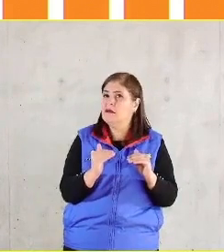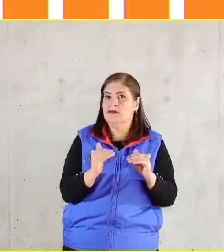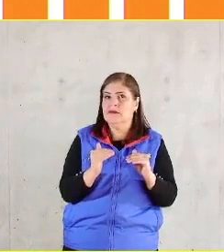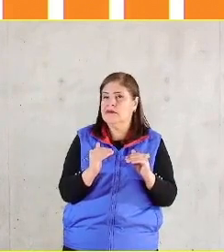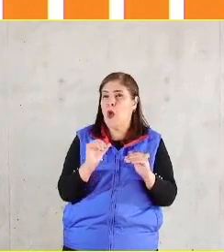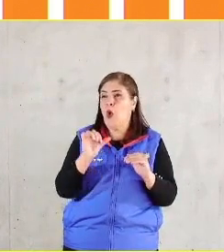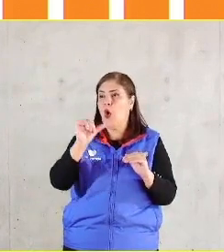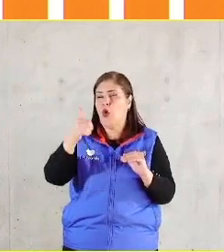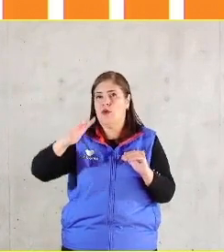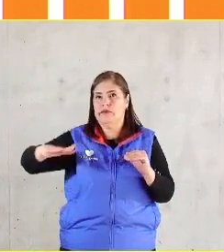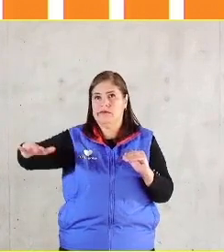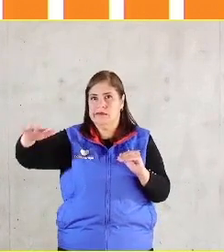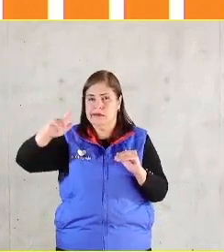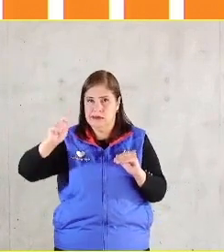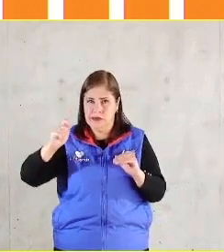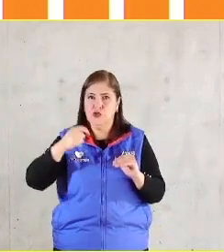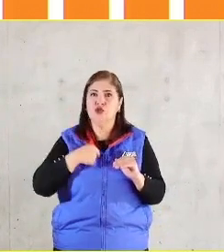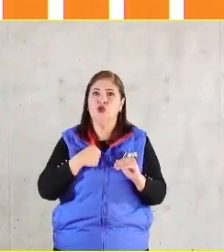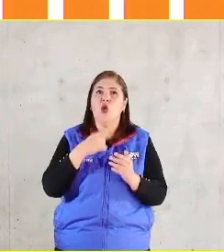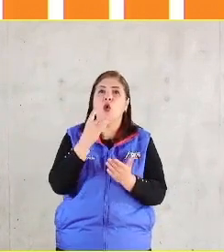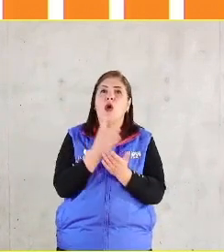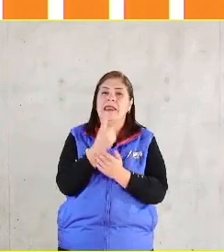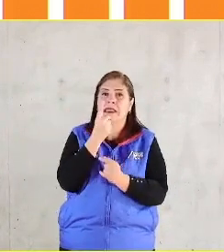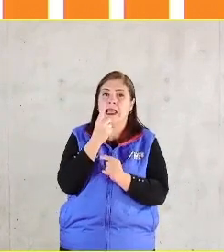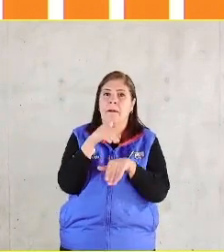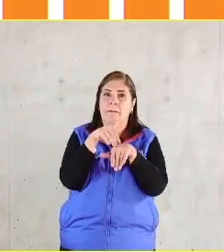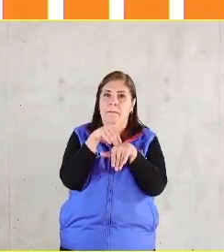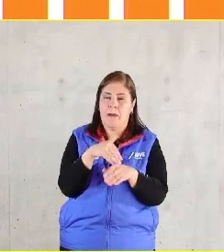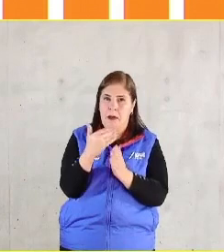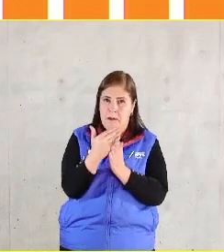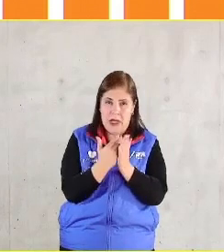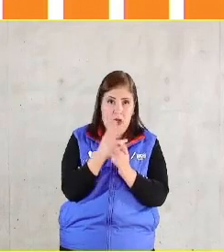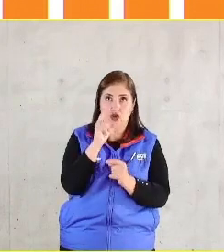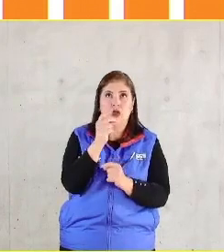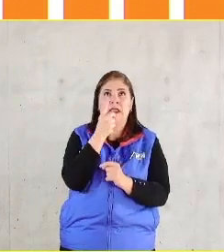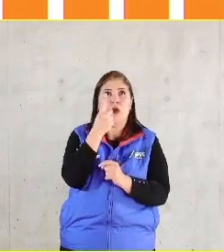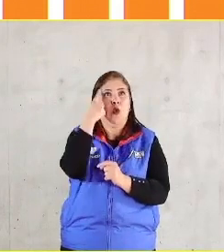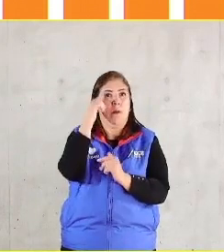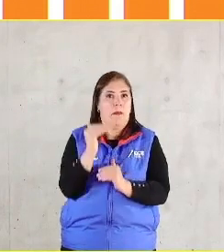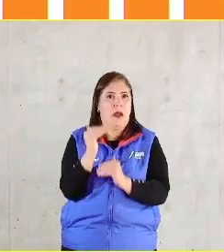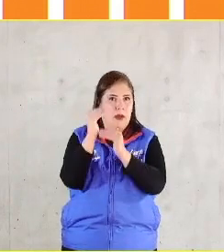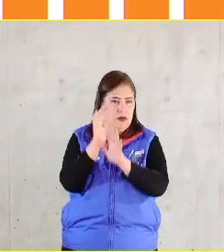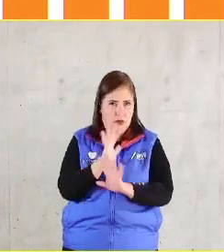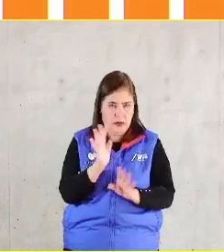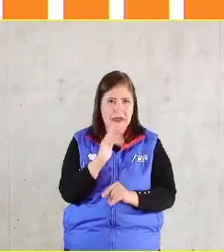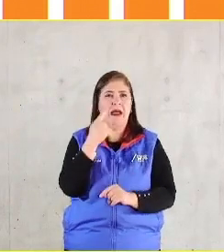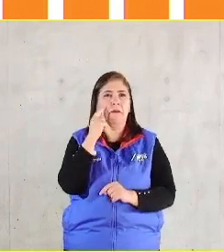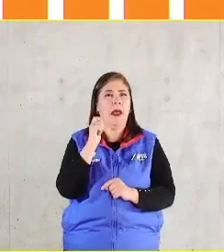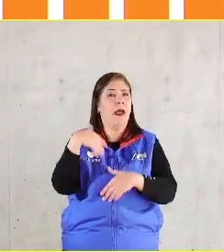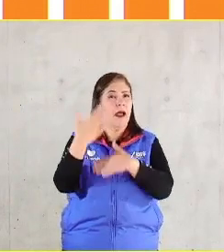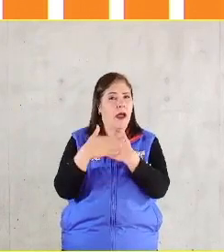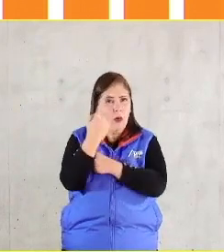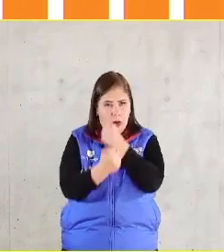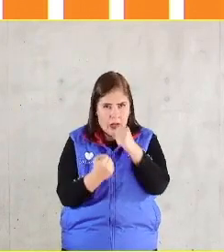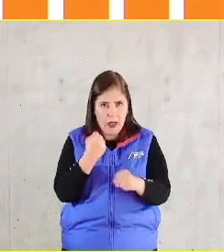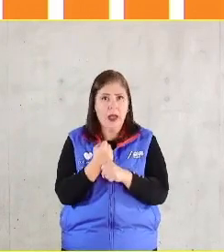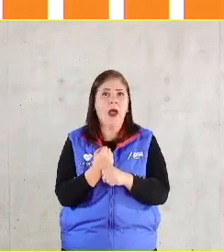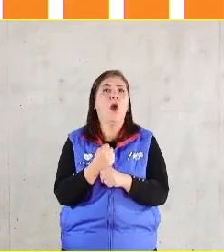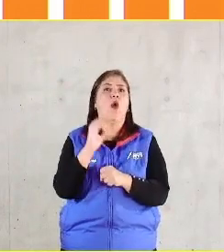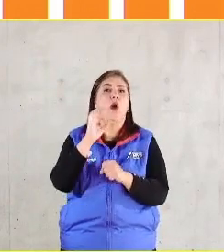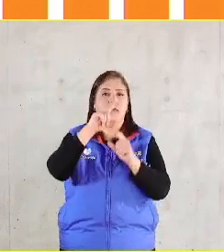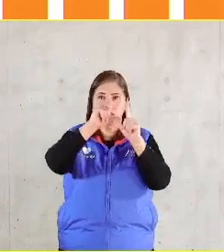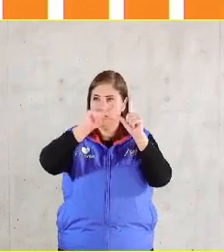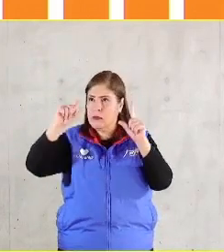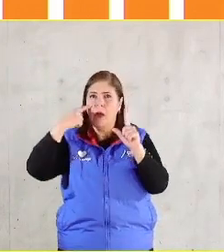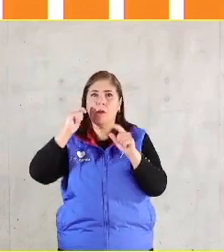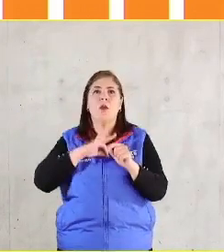ámbitos. Que ojo, solo me estoy hablando de nivel de cumplimiento, no de madurez. El próximo año seguramente las gráficas serán de madurez, en